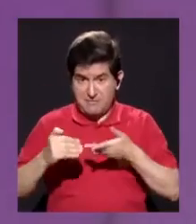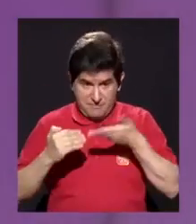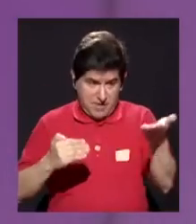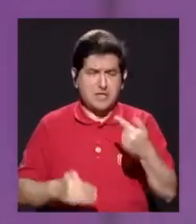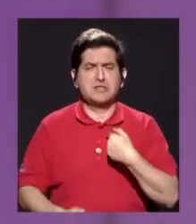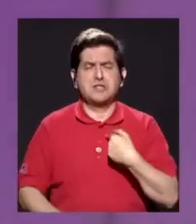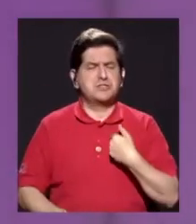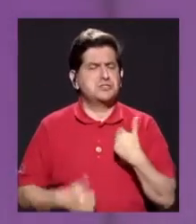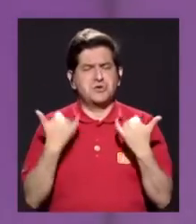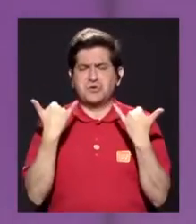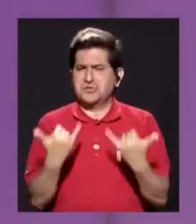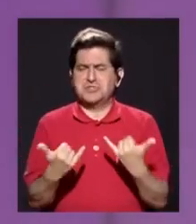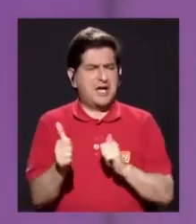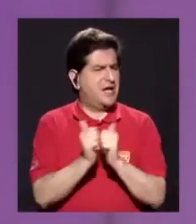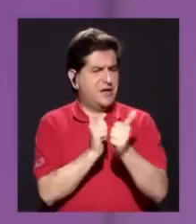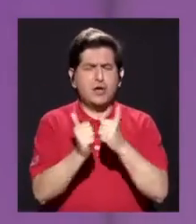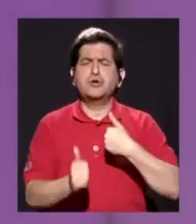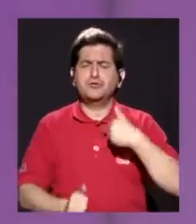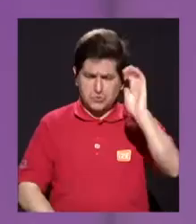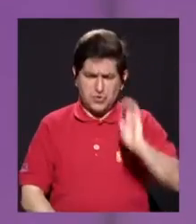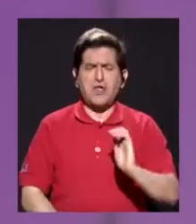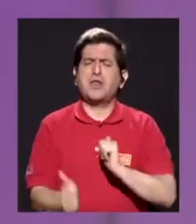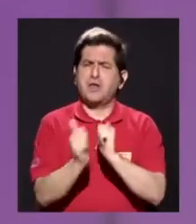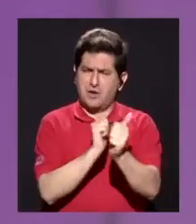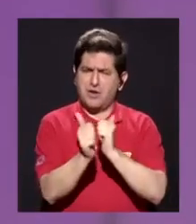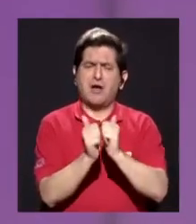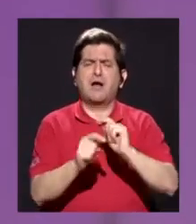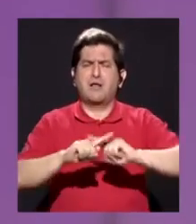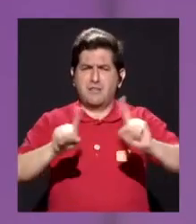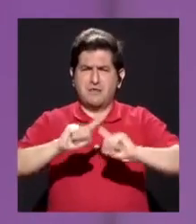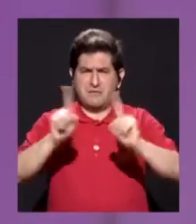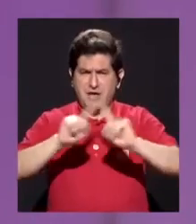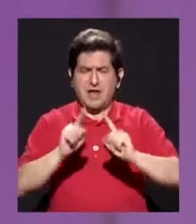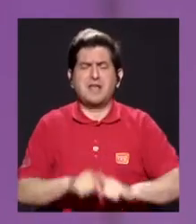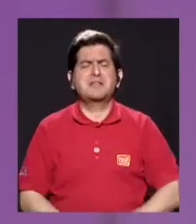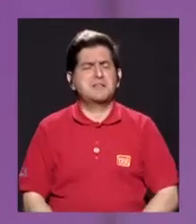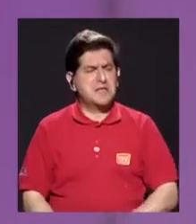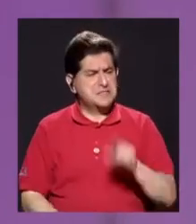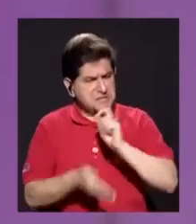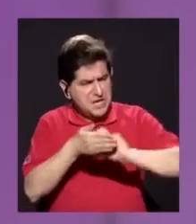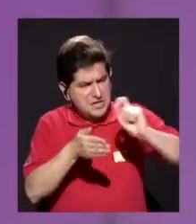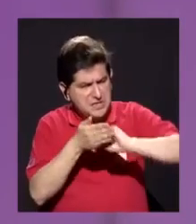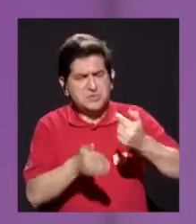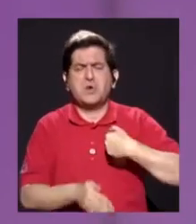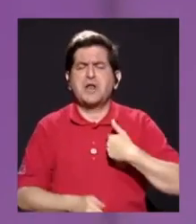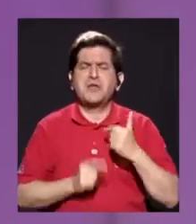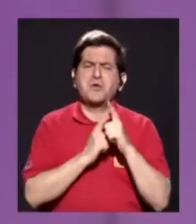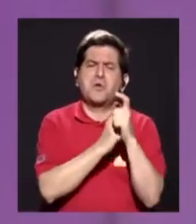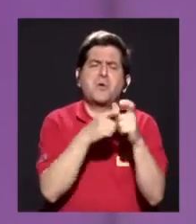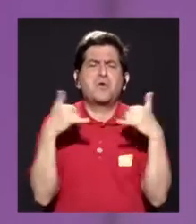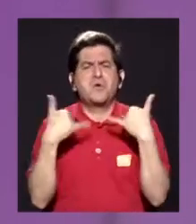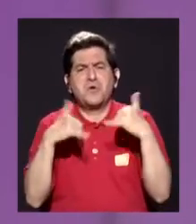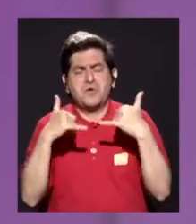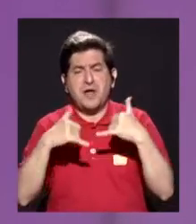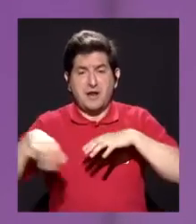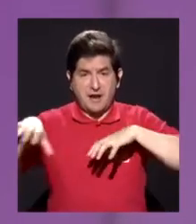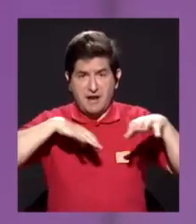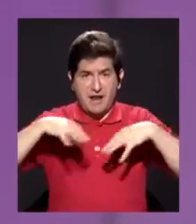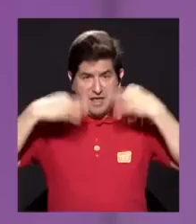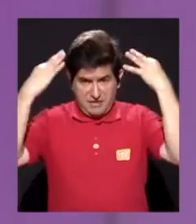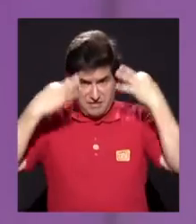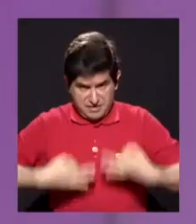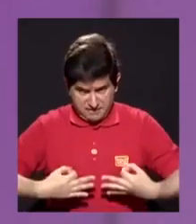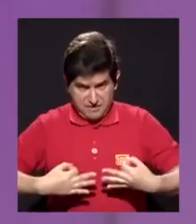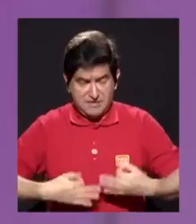dejado de practicar deporte. Yo fui una niña muy activa que practicaba muchos deportes en la escuela y corría y jugaba y todo eso. Y toda esa actividad física se vio